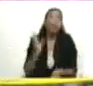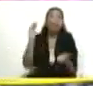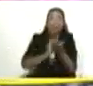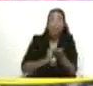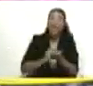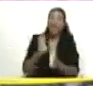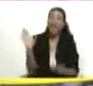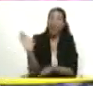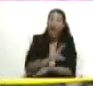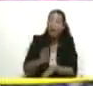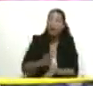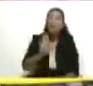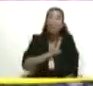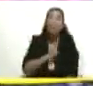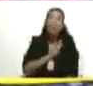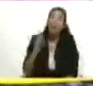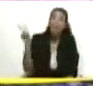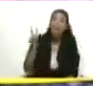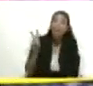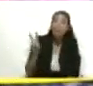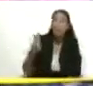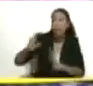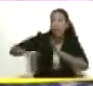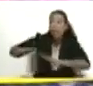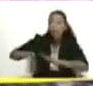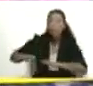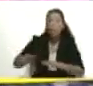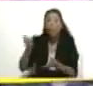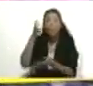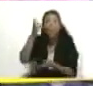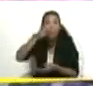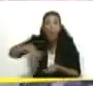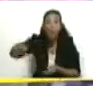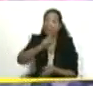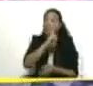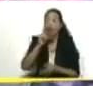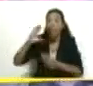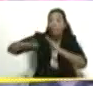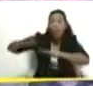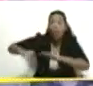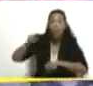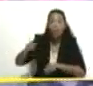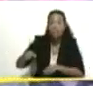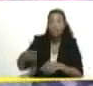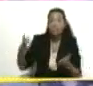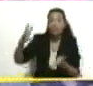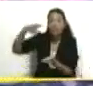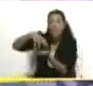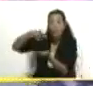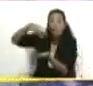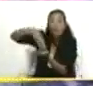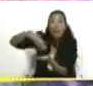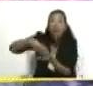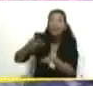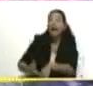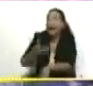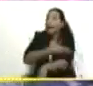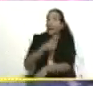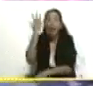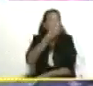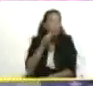los ritmos de tambor barloventeño y los ritmos, y más que escucharse, fue que la juventud, antes no